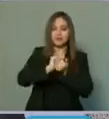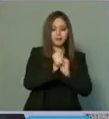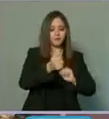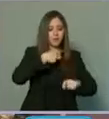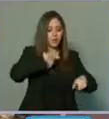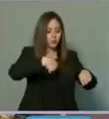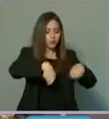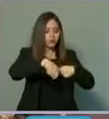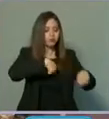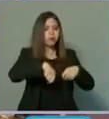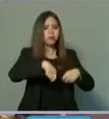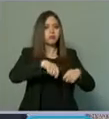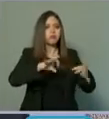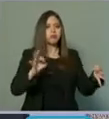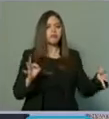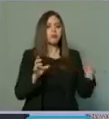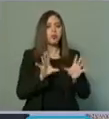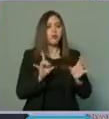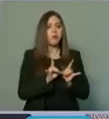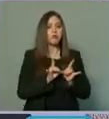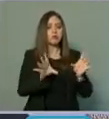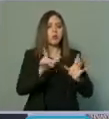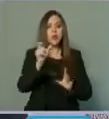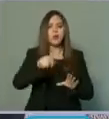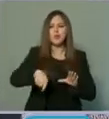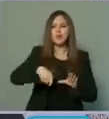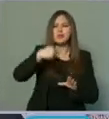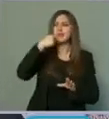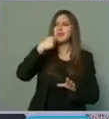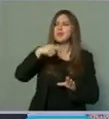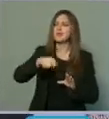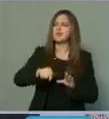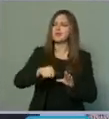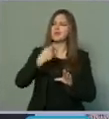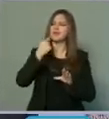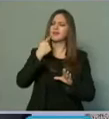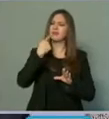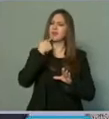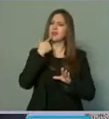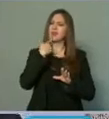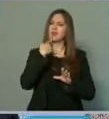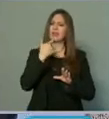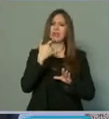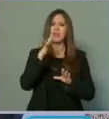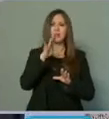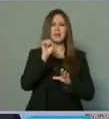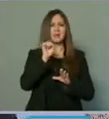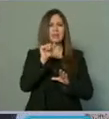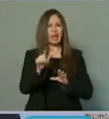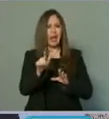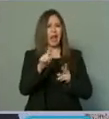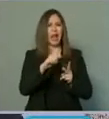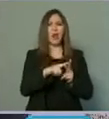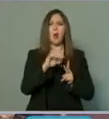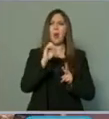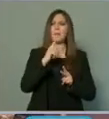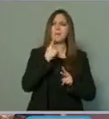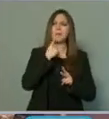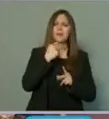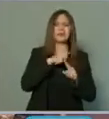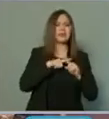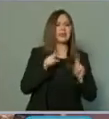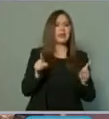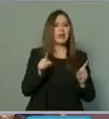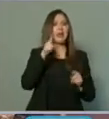un error en la receta y a la hora que están comiendo, oye, esto está como salado o sabe más a esto y ahí